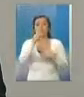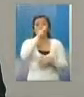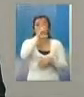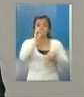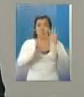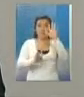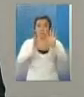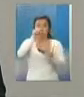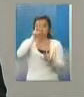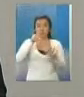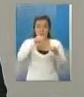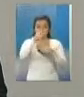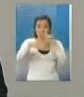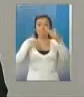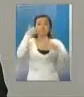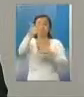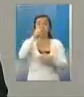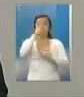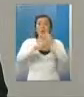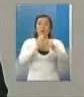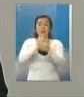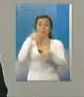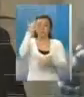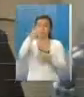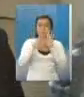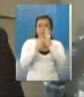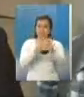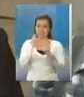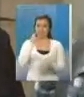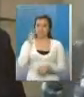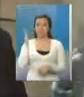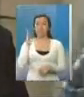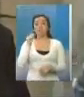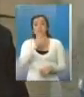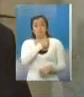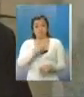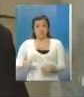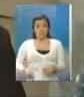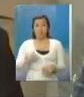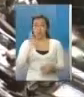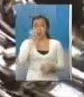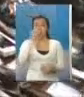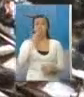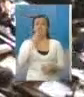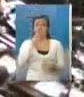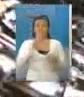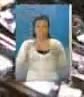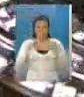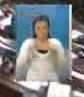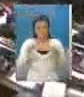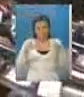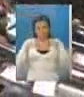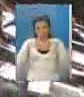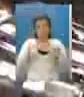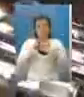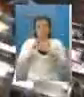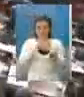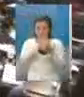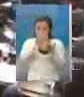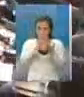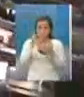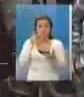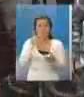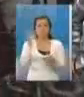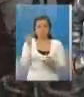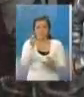su mirada en la legislatura del próximo año. El presidente comienza un pulso de fuerza con el Congreso saliente. Otto Pérez